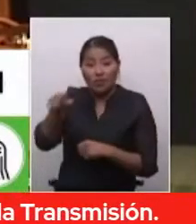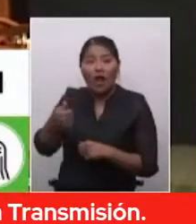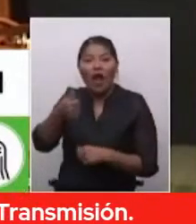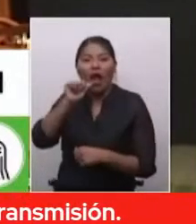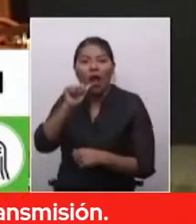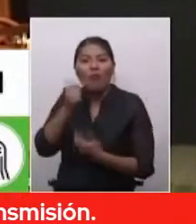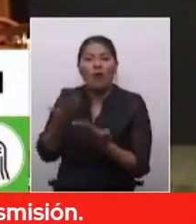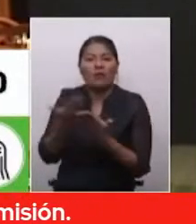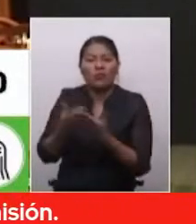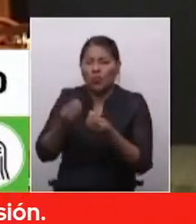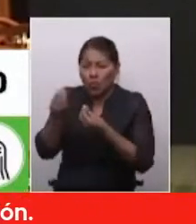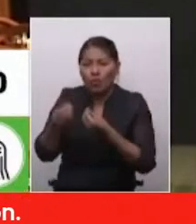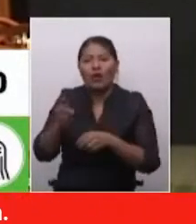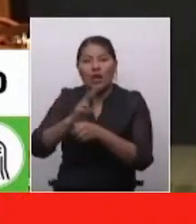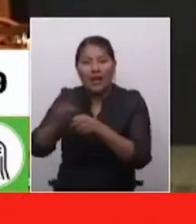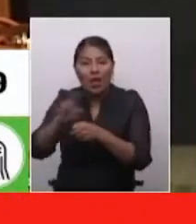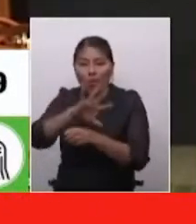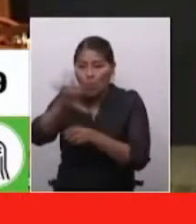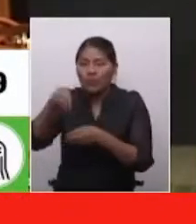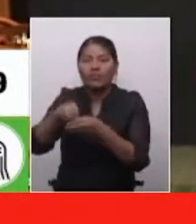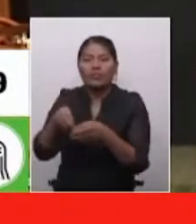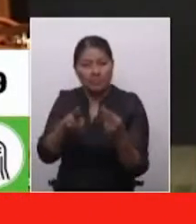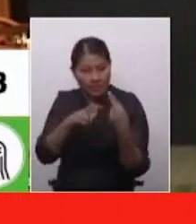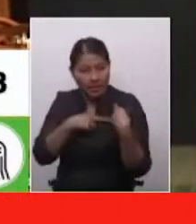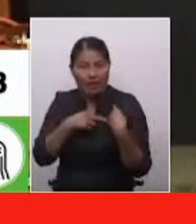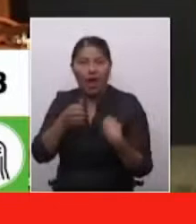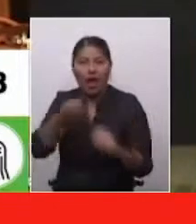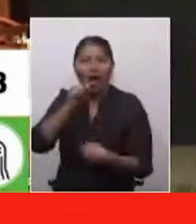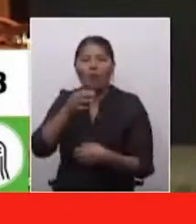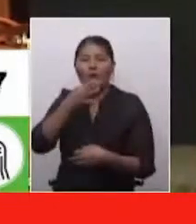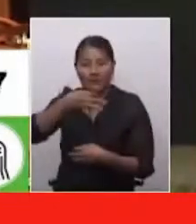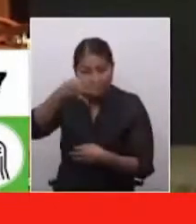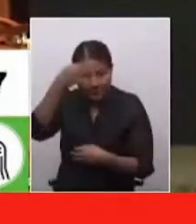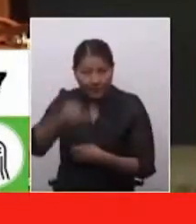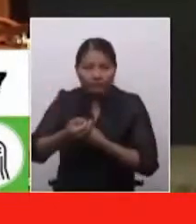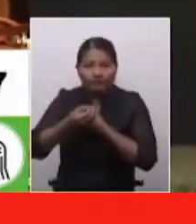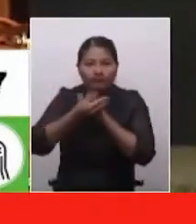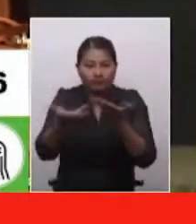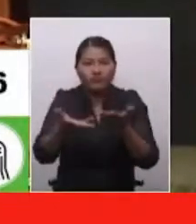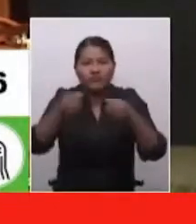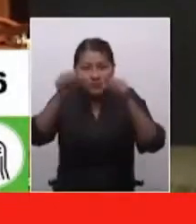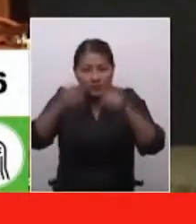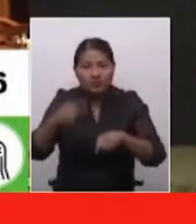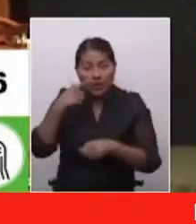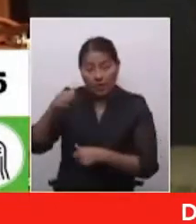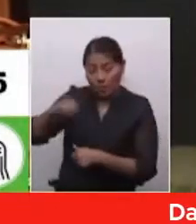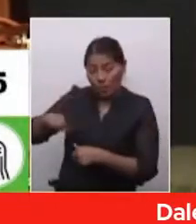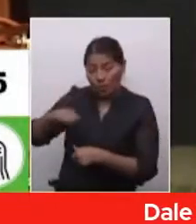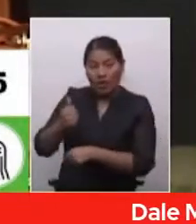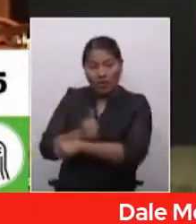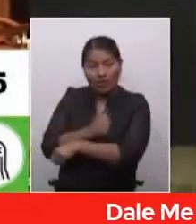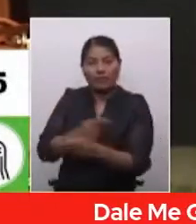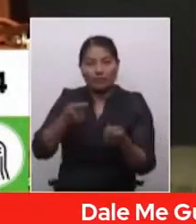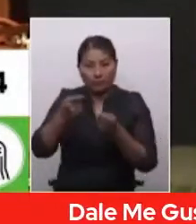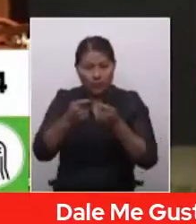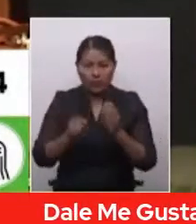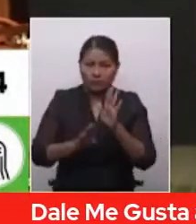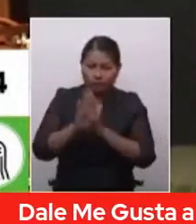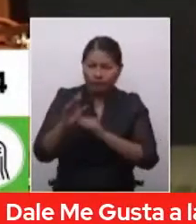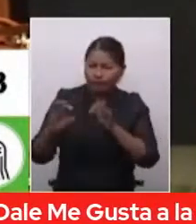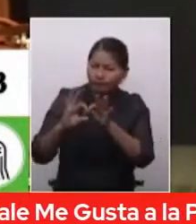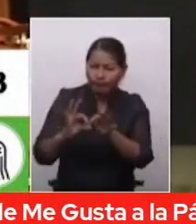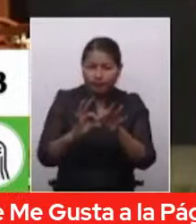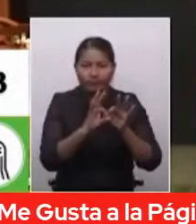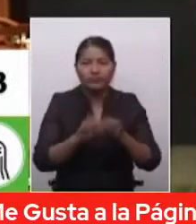asumir competencias regionales. El agua será una realidad con la administración municipal que llevaremos adelante. Tenemos